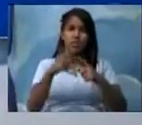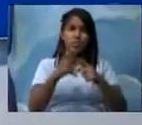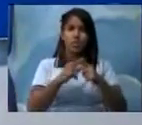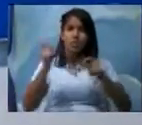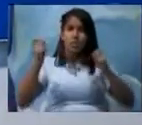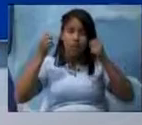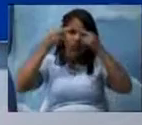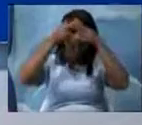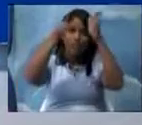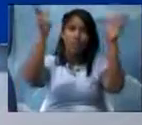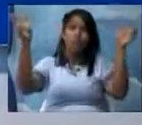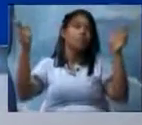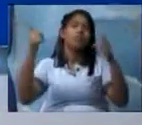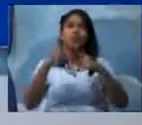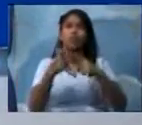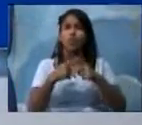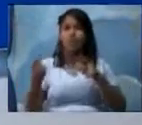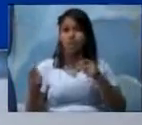interpretación